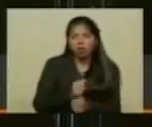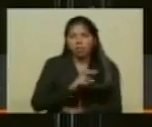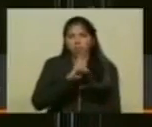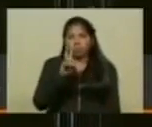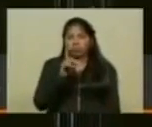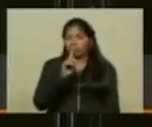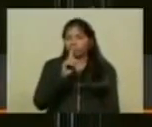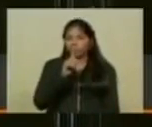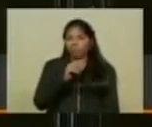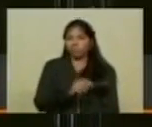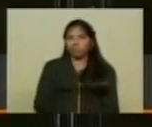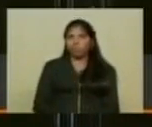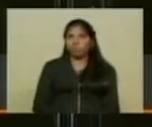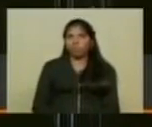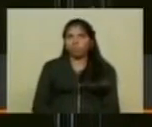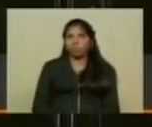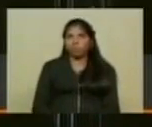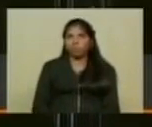solamente.